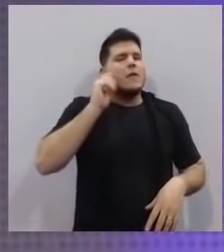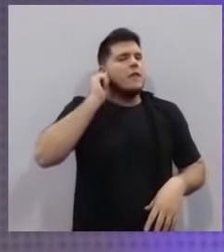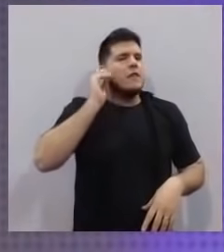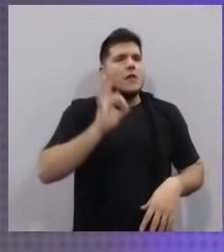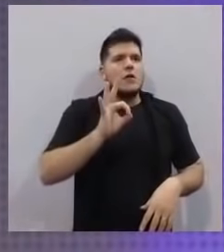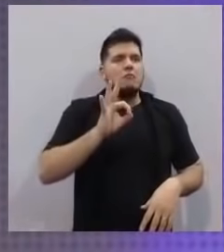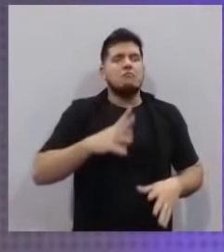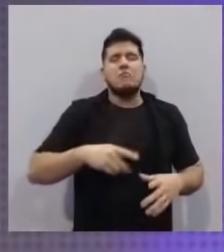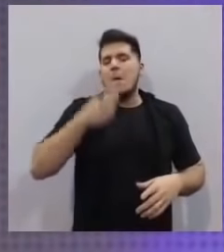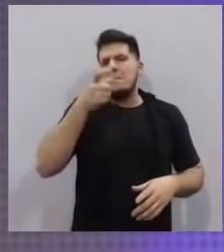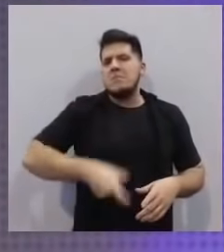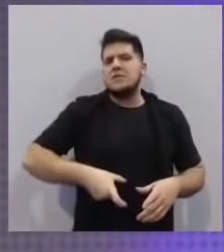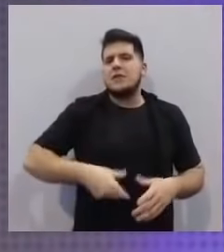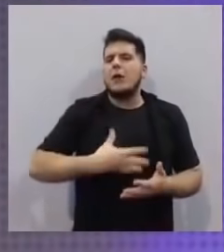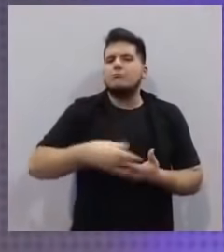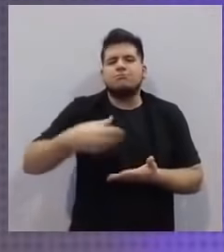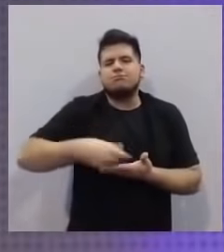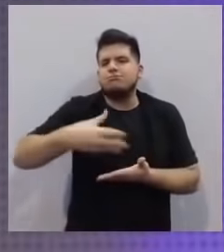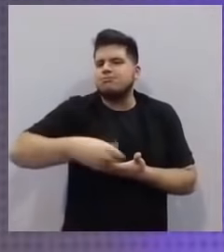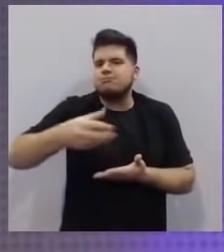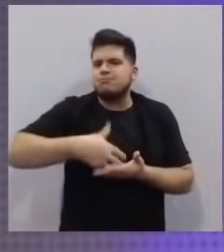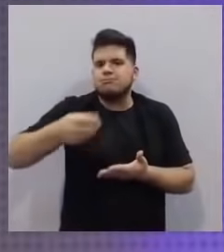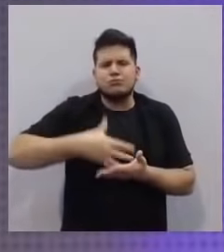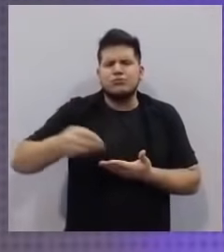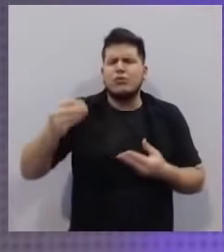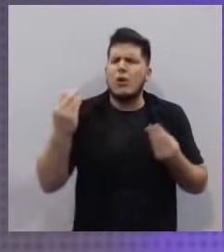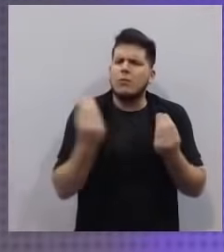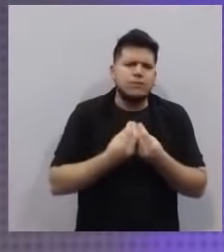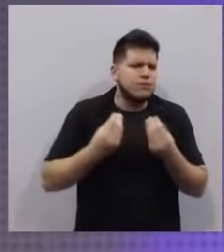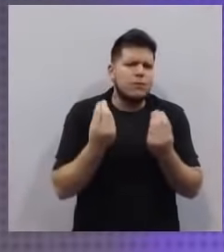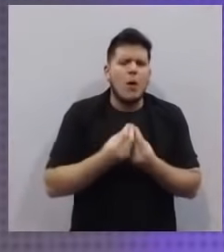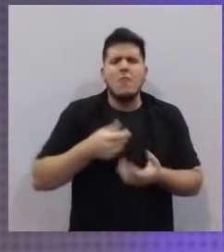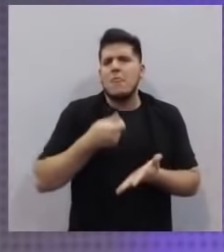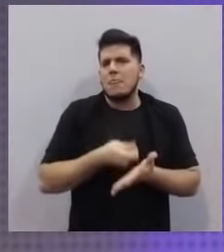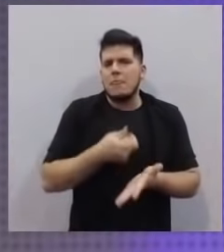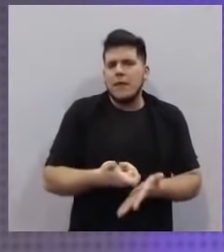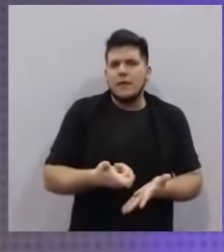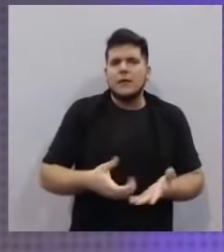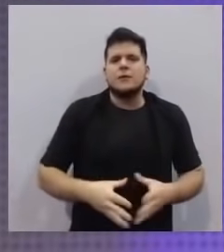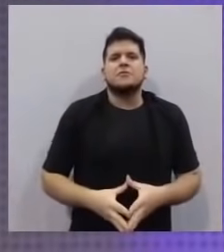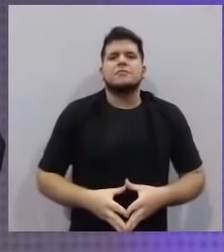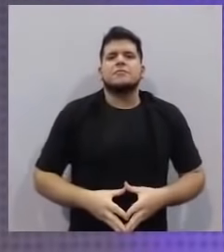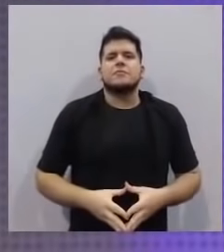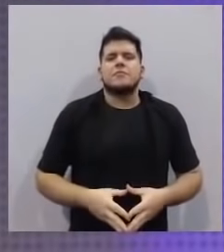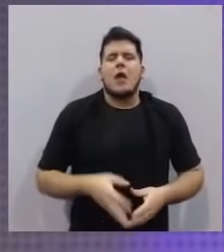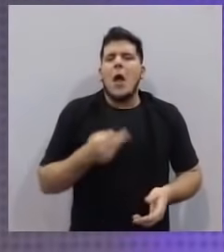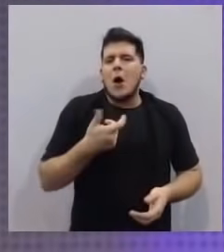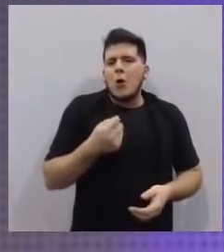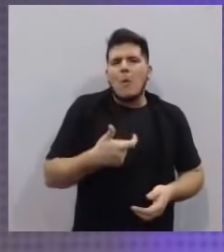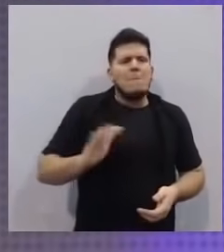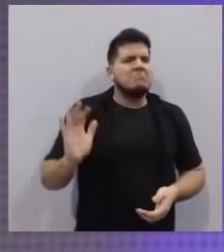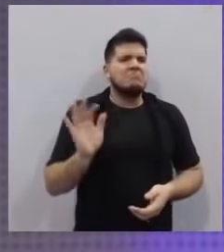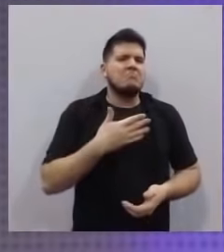el término es de rocha por alguien que derrocha lo que a lo mejor ni siquiera le costó mucho